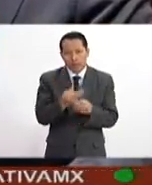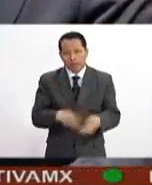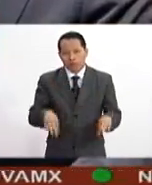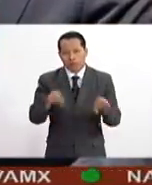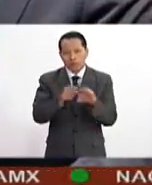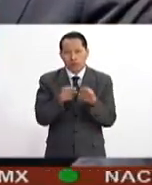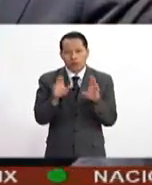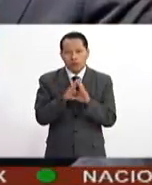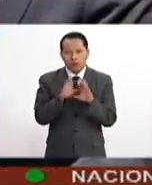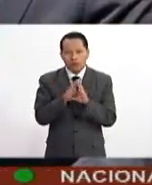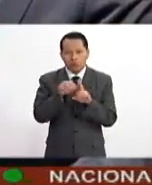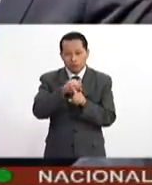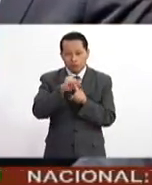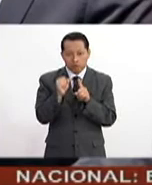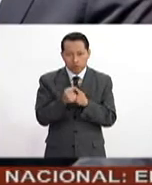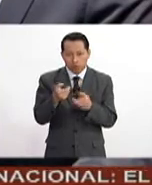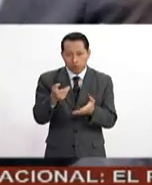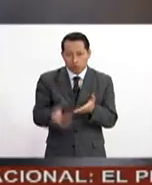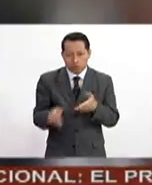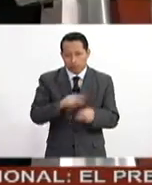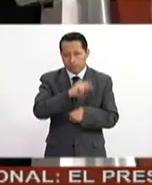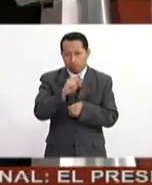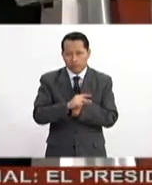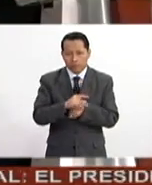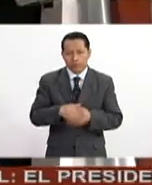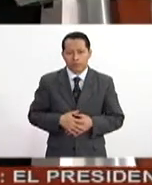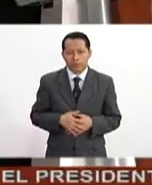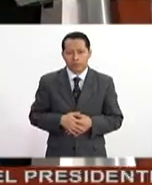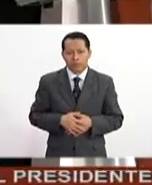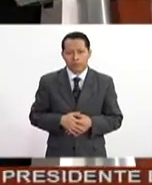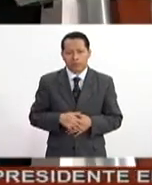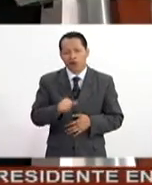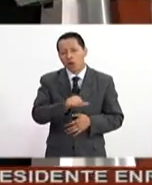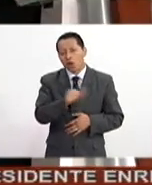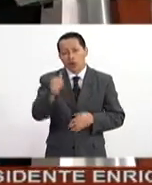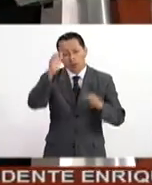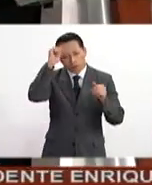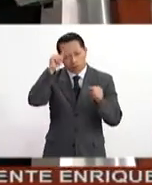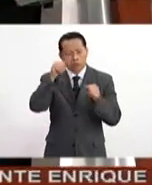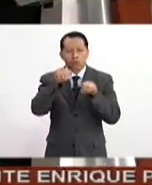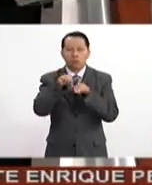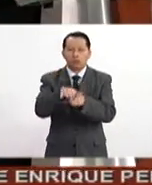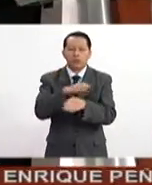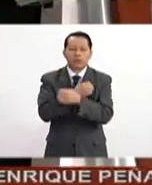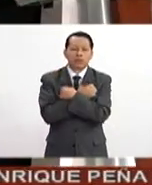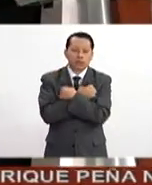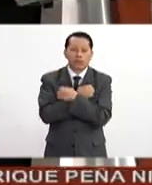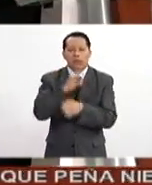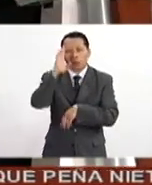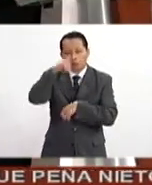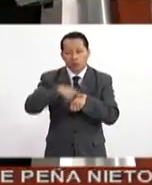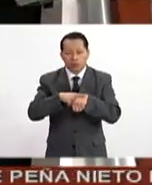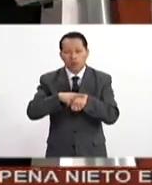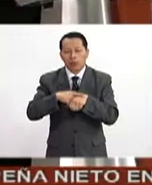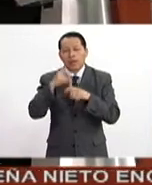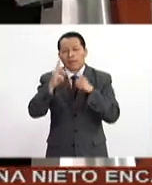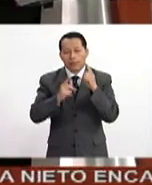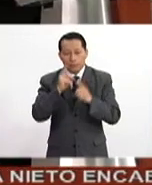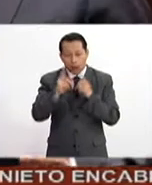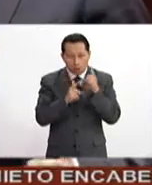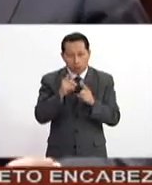en la situación actual de nuestros países. Otros convenios fueron en materias de educación y cultura,